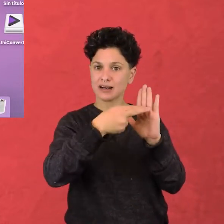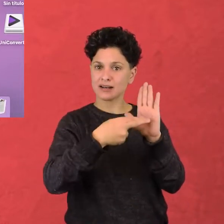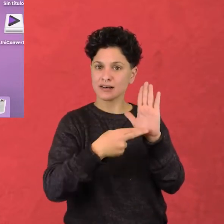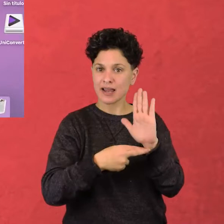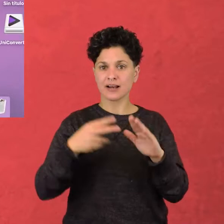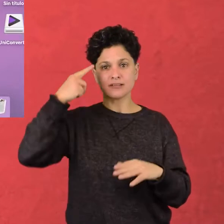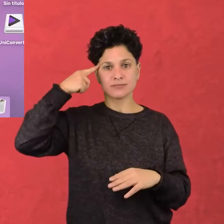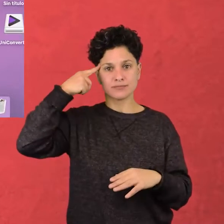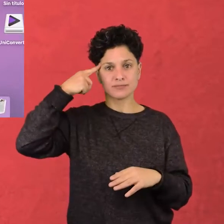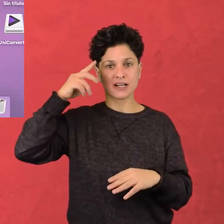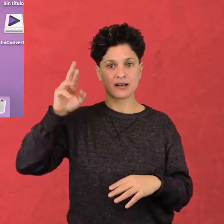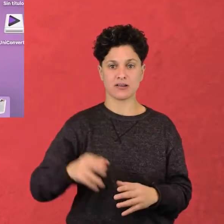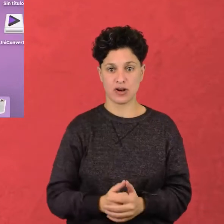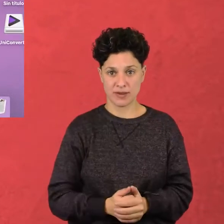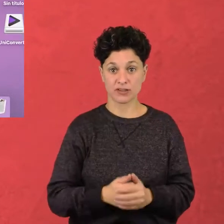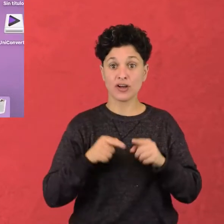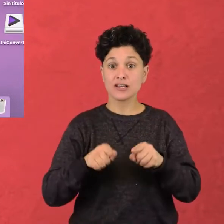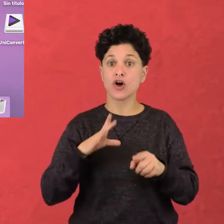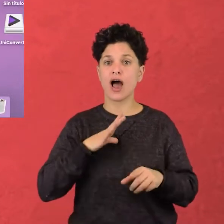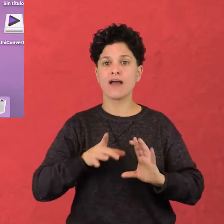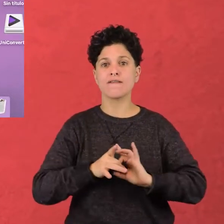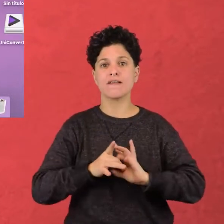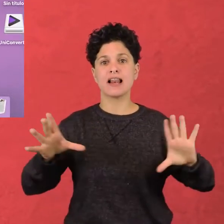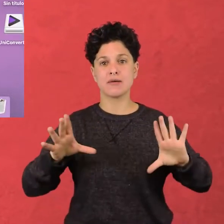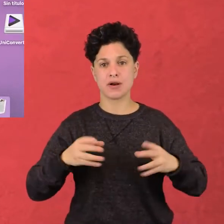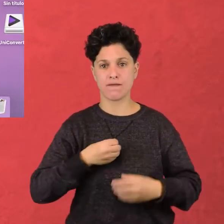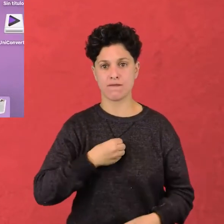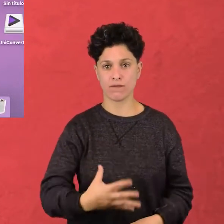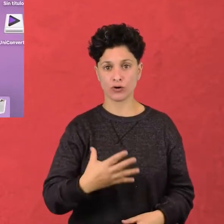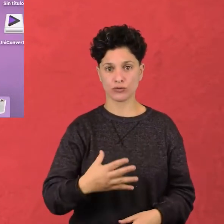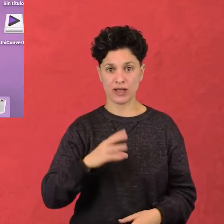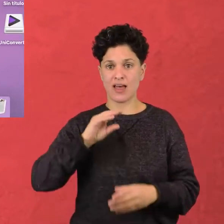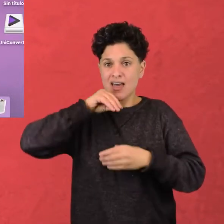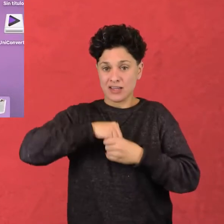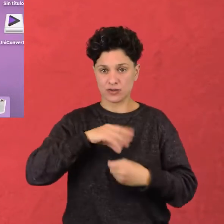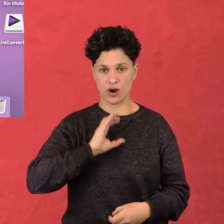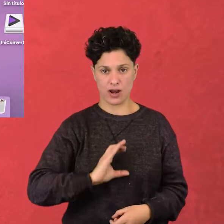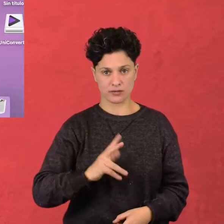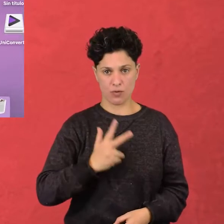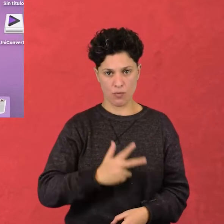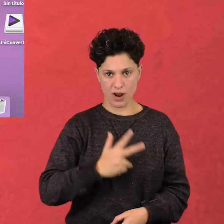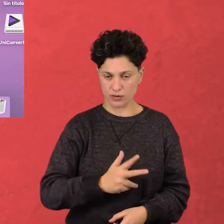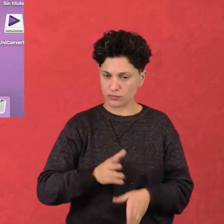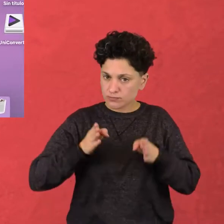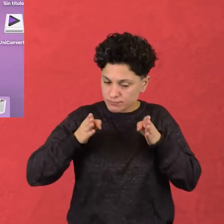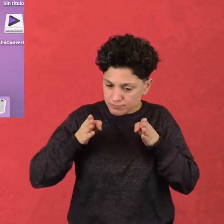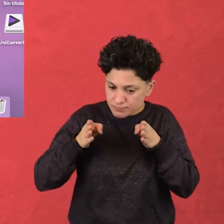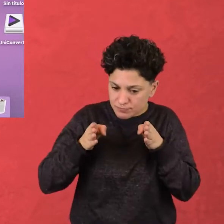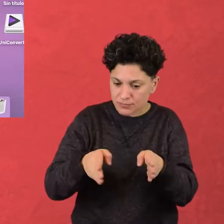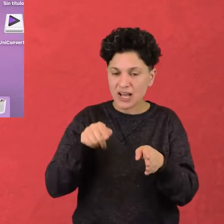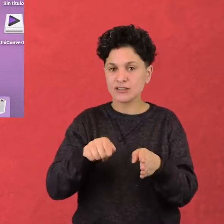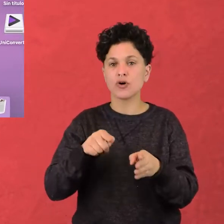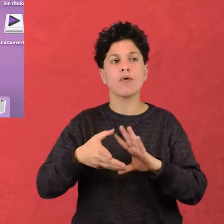libre sí constituye el carácter del hombre en el sentido estricto que le denominamos modo de